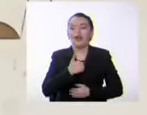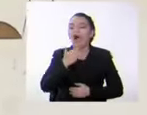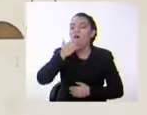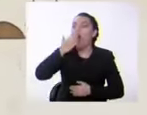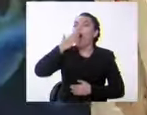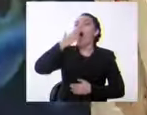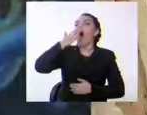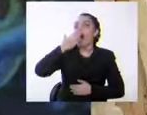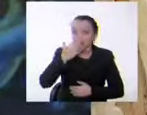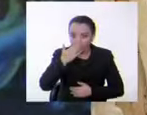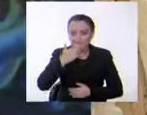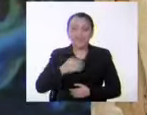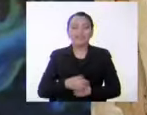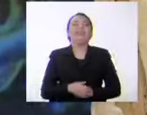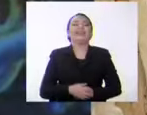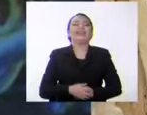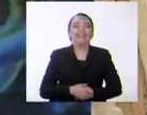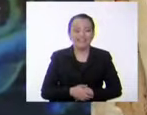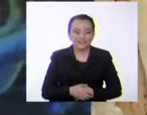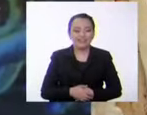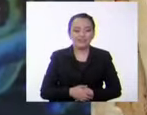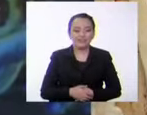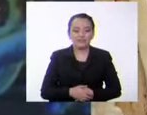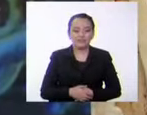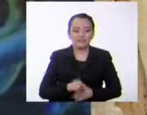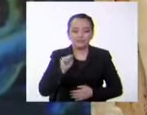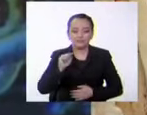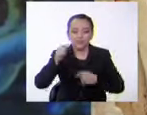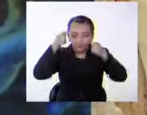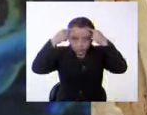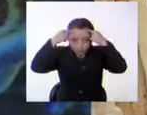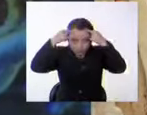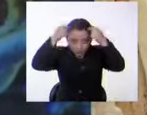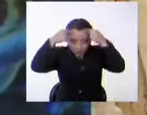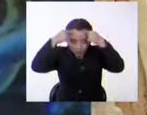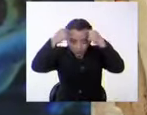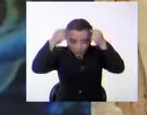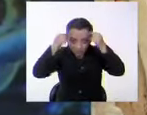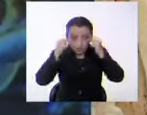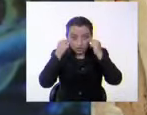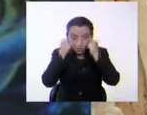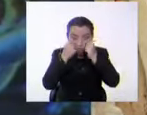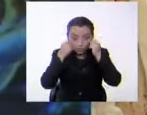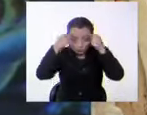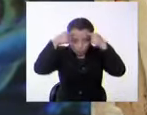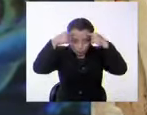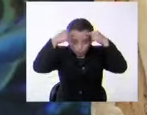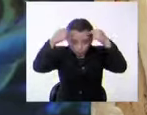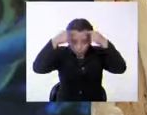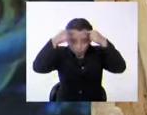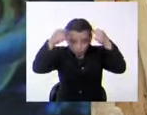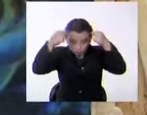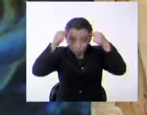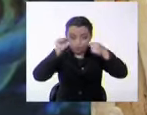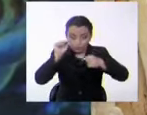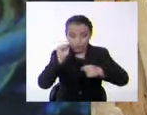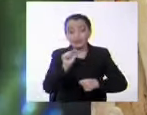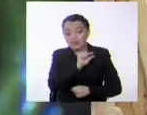Ay. Las ranas cornudas se llaman así por unos bultitos que tienen en la cabeza y que parecen